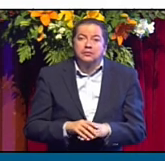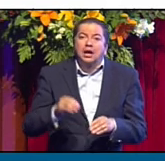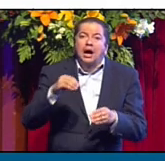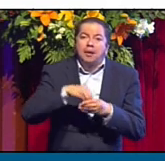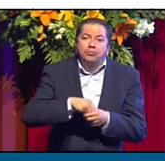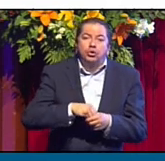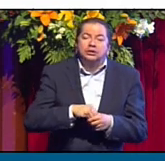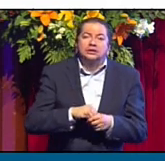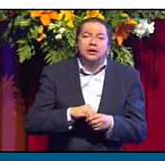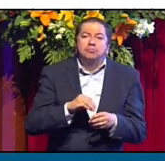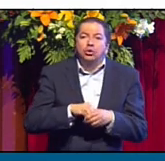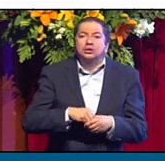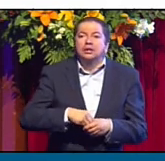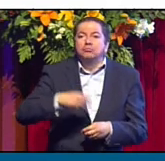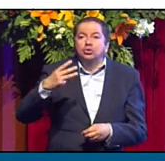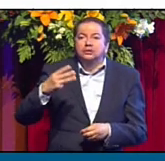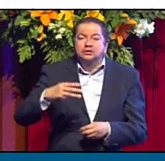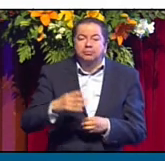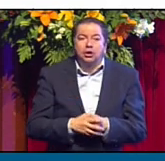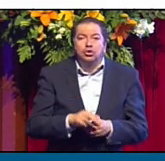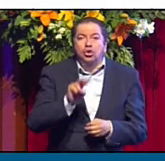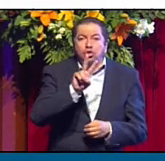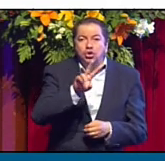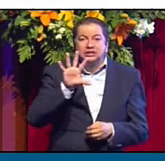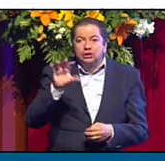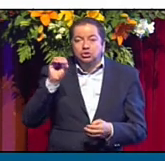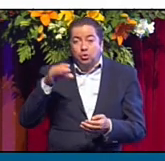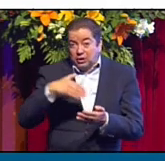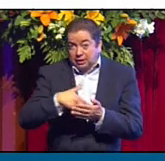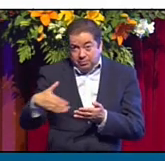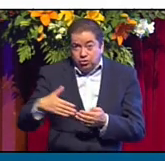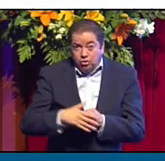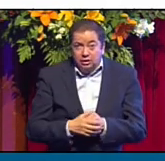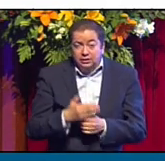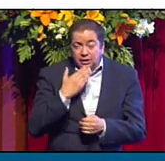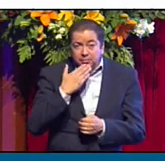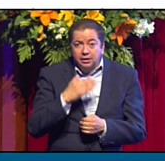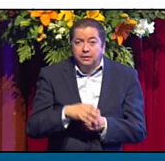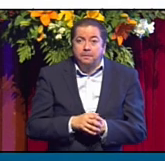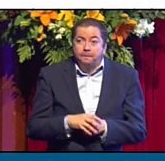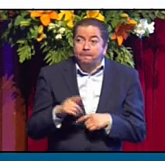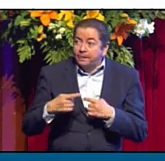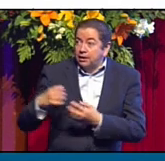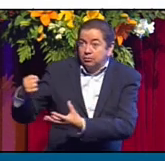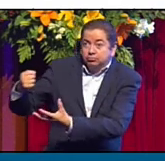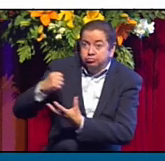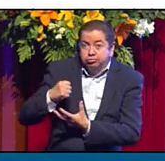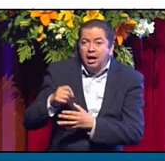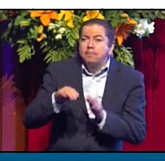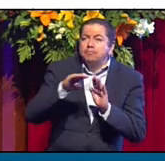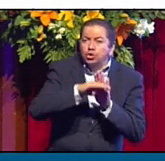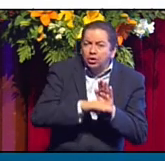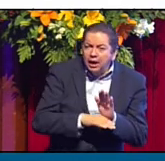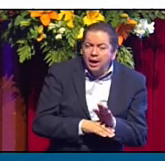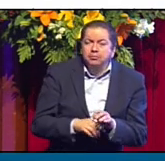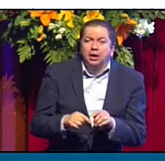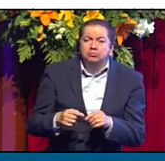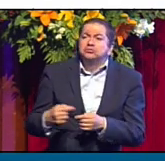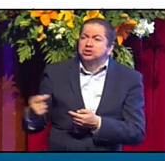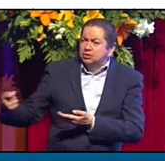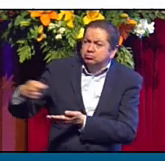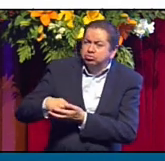Aportes municipales, también hay un aporte. En este caso, 250 millones de pesos. Si es verdad que recibimos mucho dinero en programas y todo